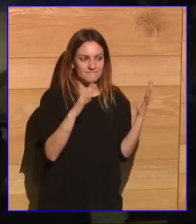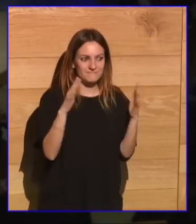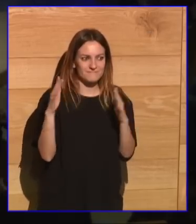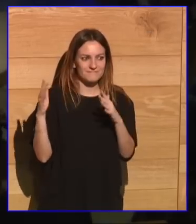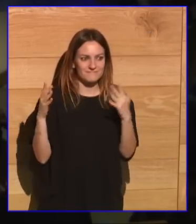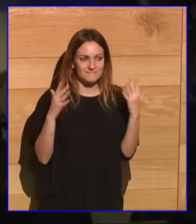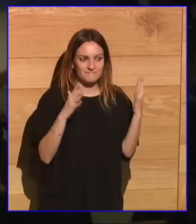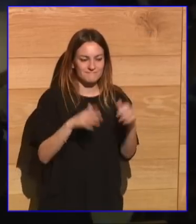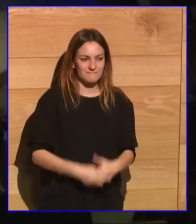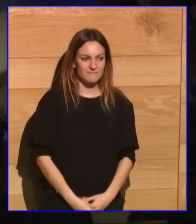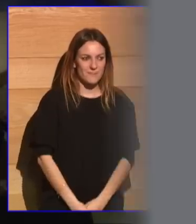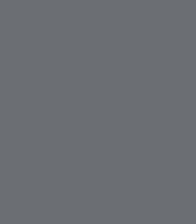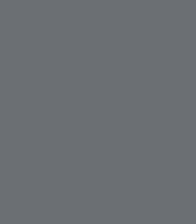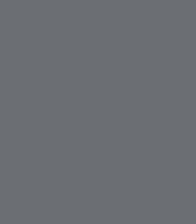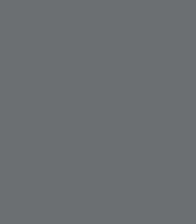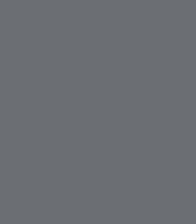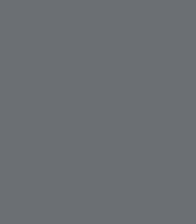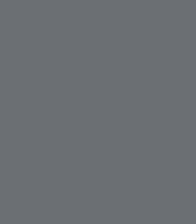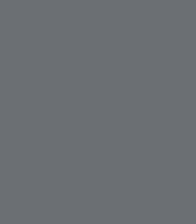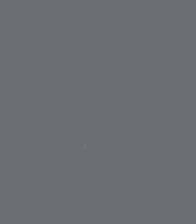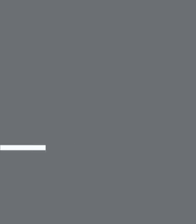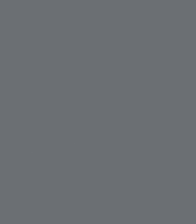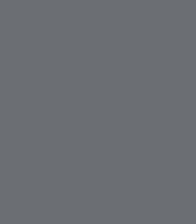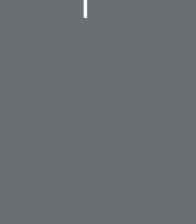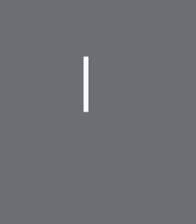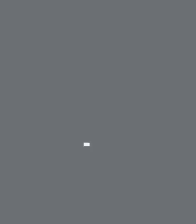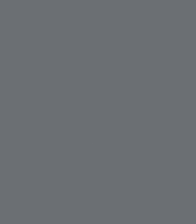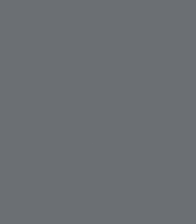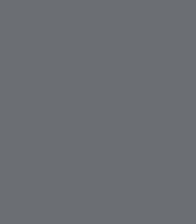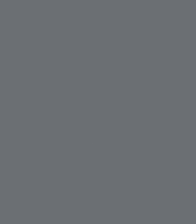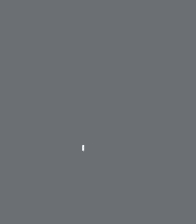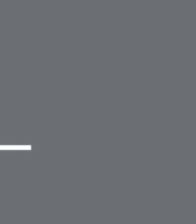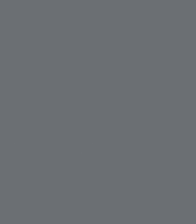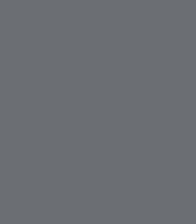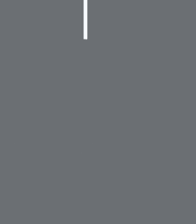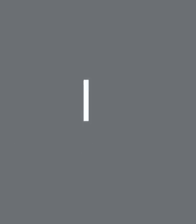vaso.